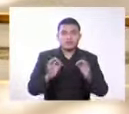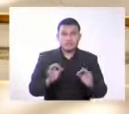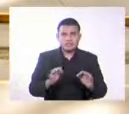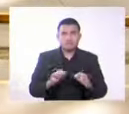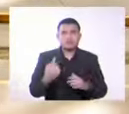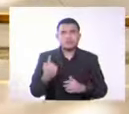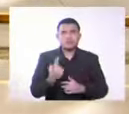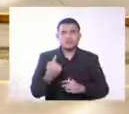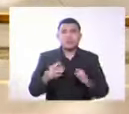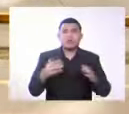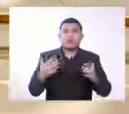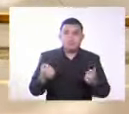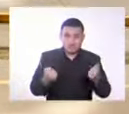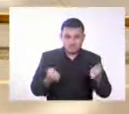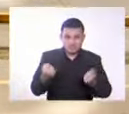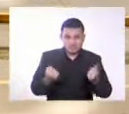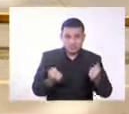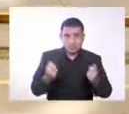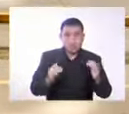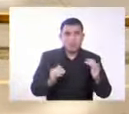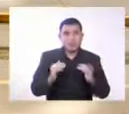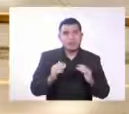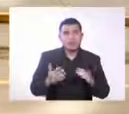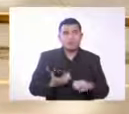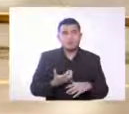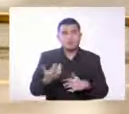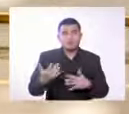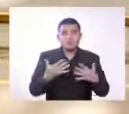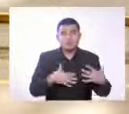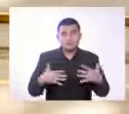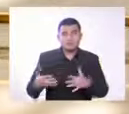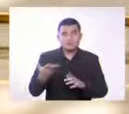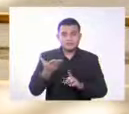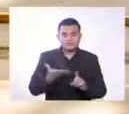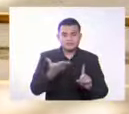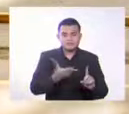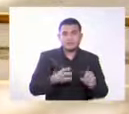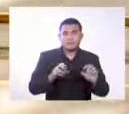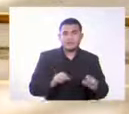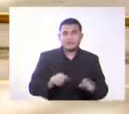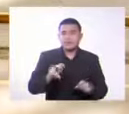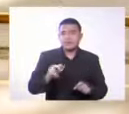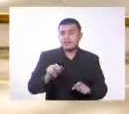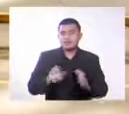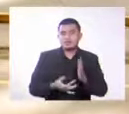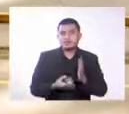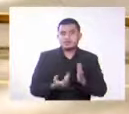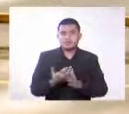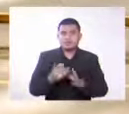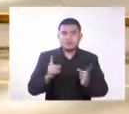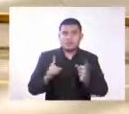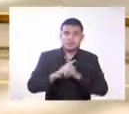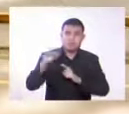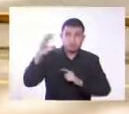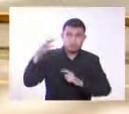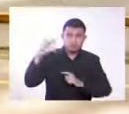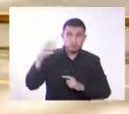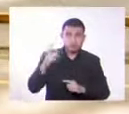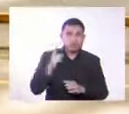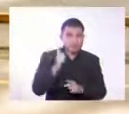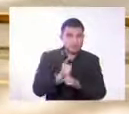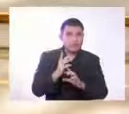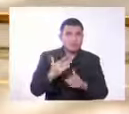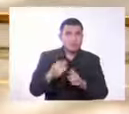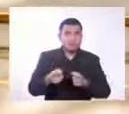solo para vehículos, sino para todas las actividades humanas. ¿Podrá la nanotecnología convertir el sol en energía suficiente para mover